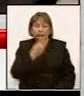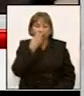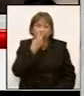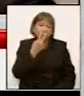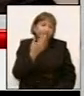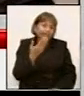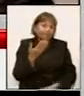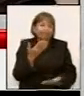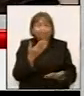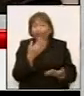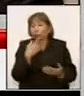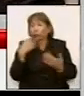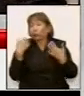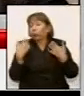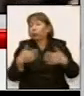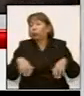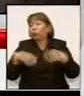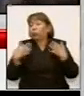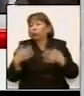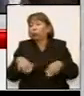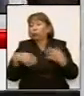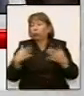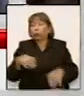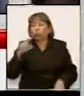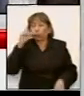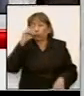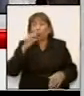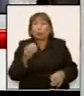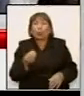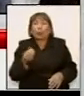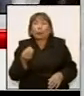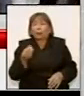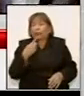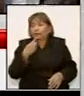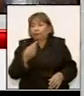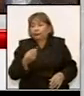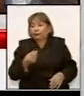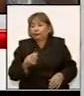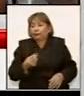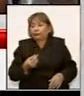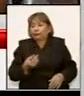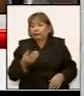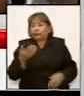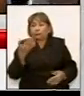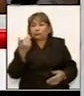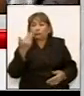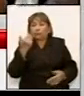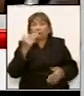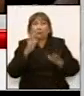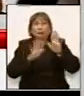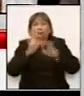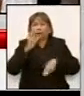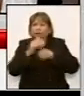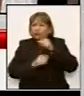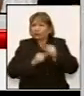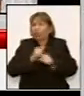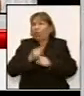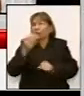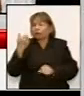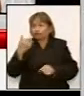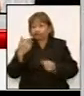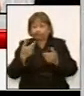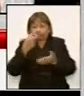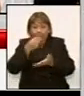es demasiado difícil, ¿por qué? Porque hace 15 años ya había